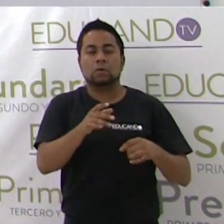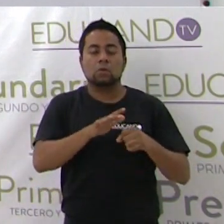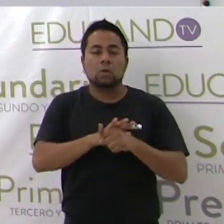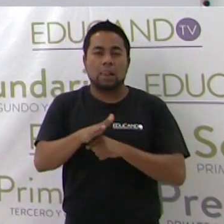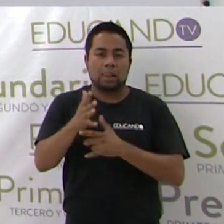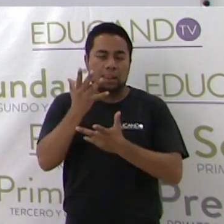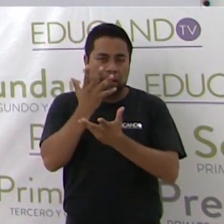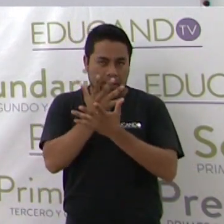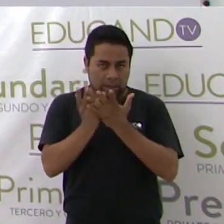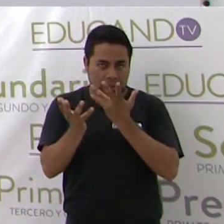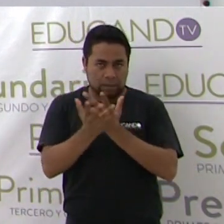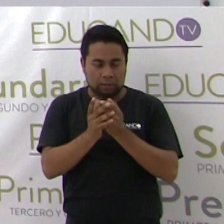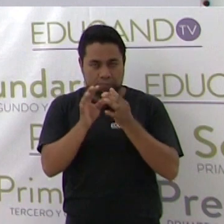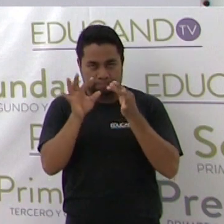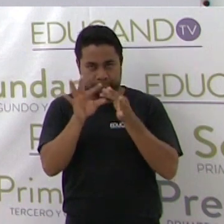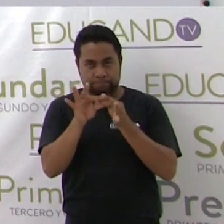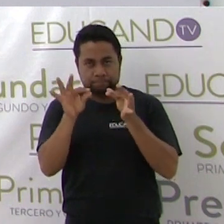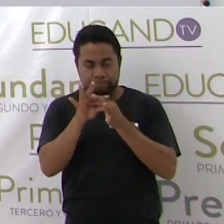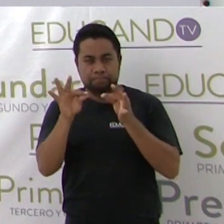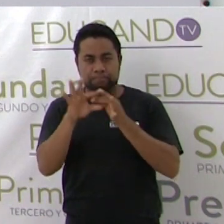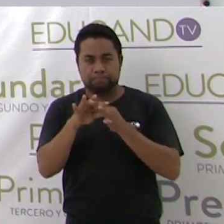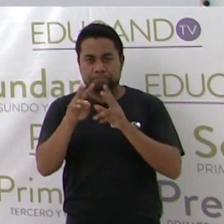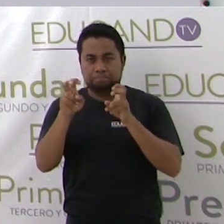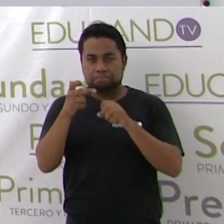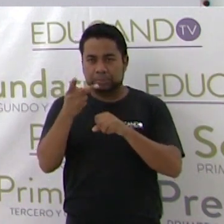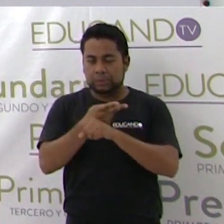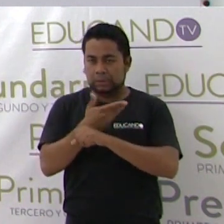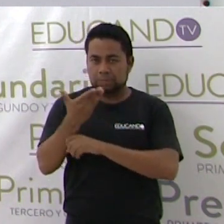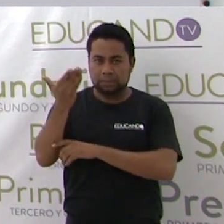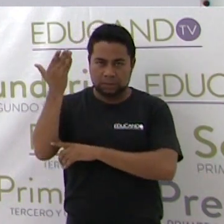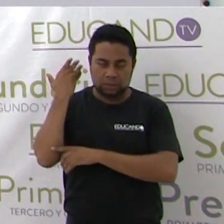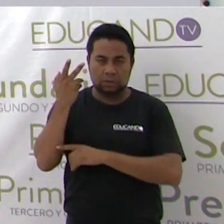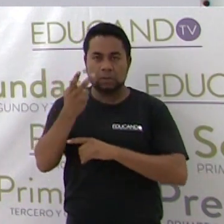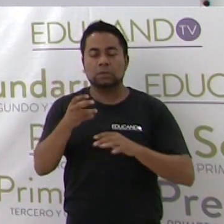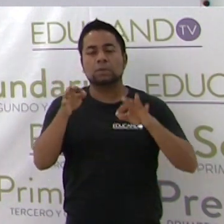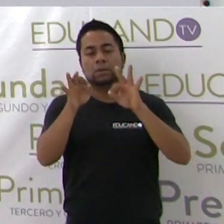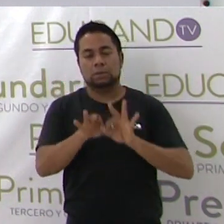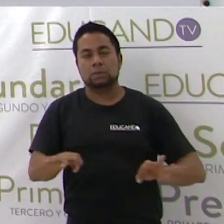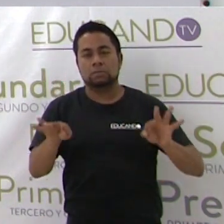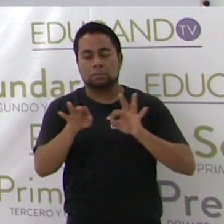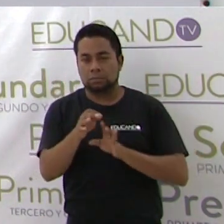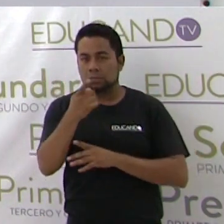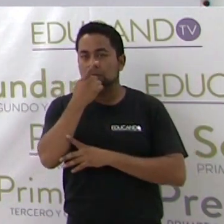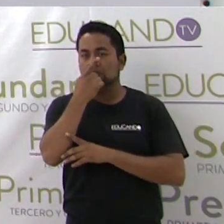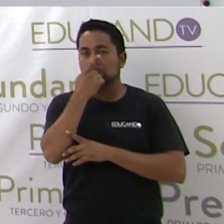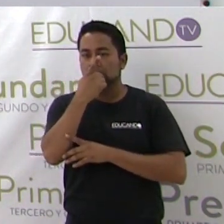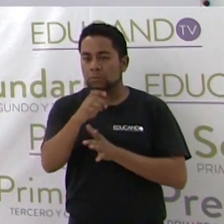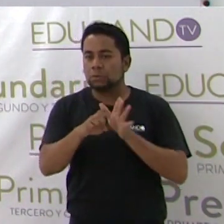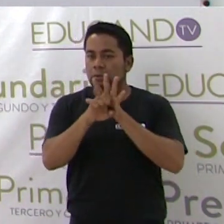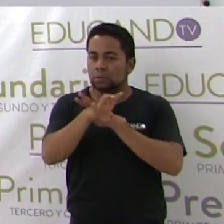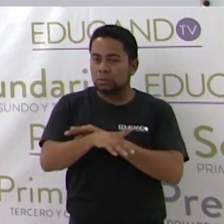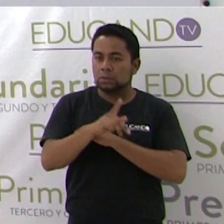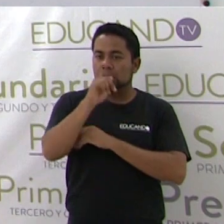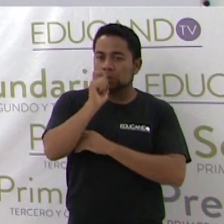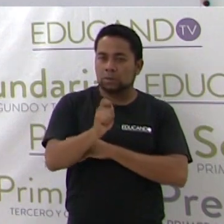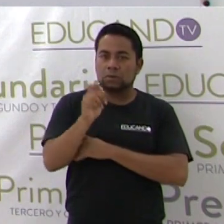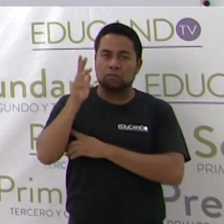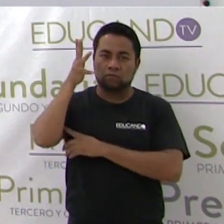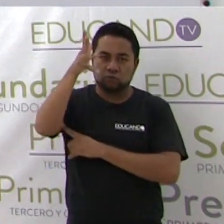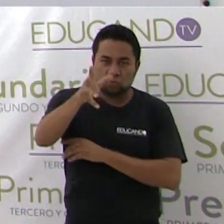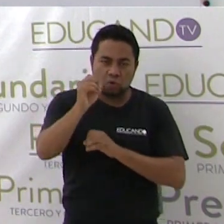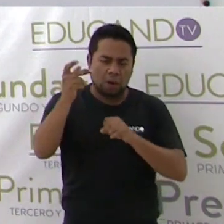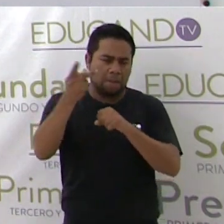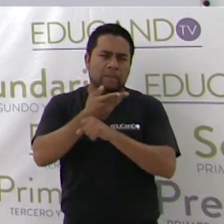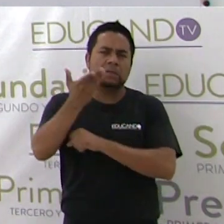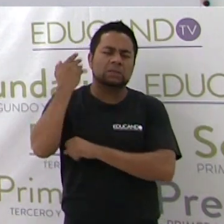acción vamos a hablar. Bien, es importante definir si estamos hablando de lo que es futuro o de lo que es